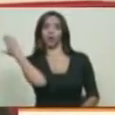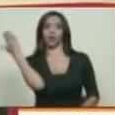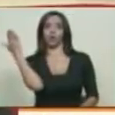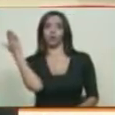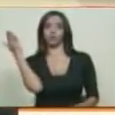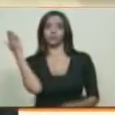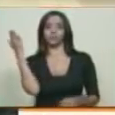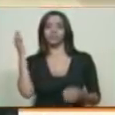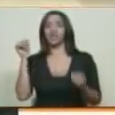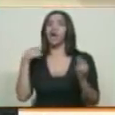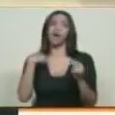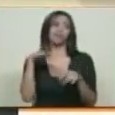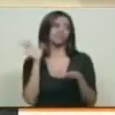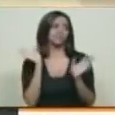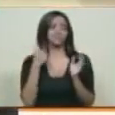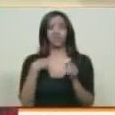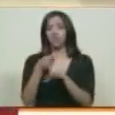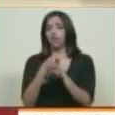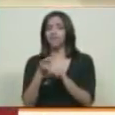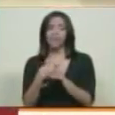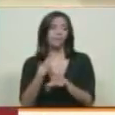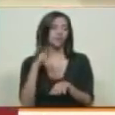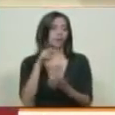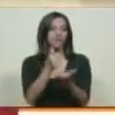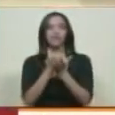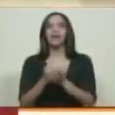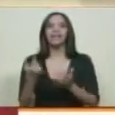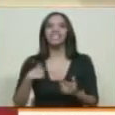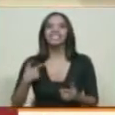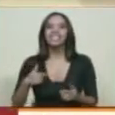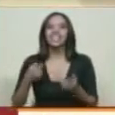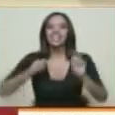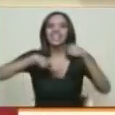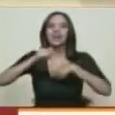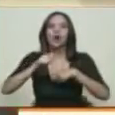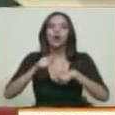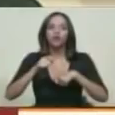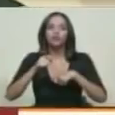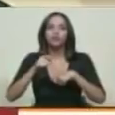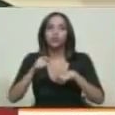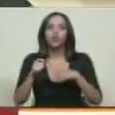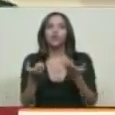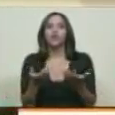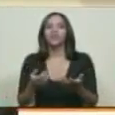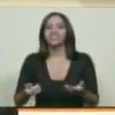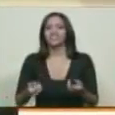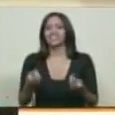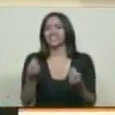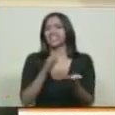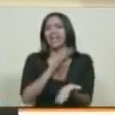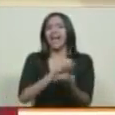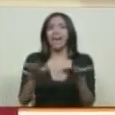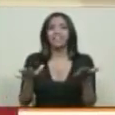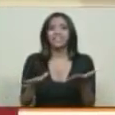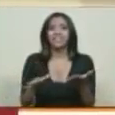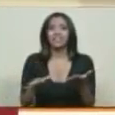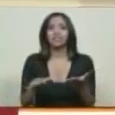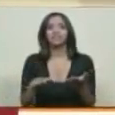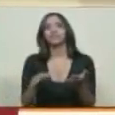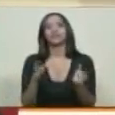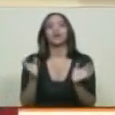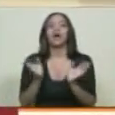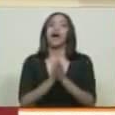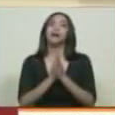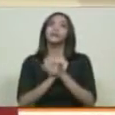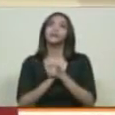así. Es que tú sabes que a mí el gobierno a mí nunca me ha ayudado. Tienen negocios locales, gratis, ñanga, que le montó la cara. Entonces ahorita, bueno,